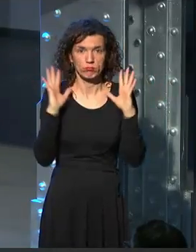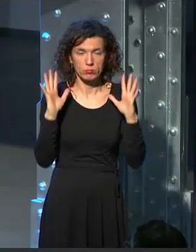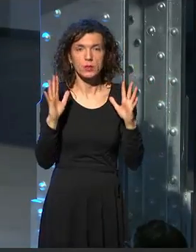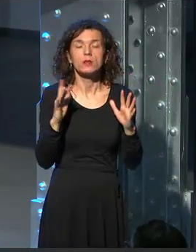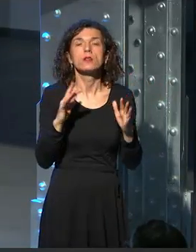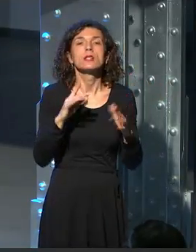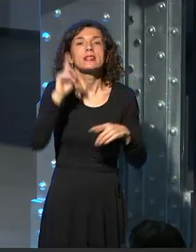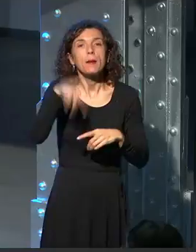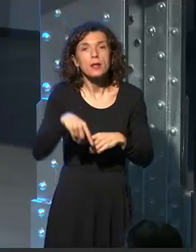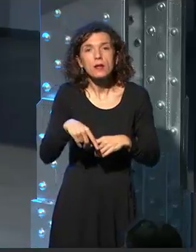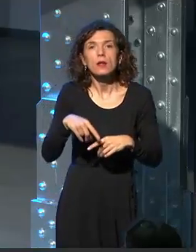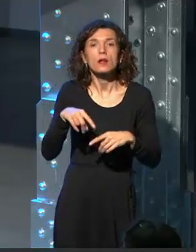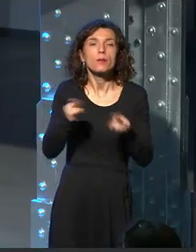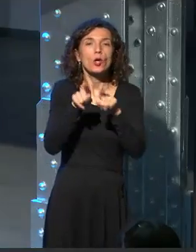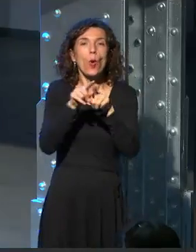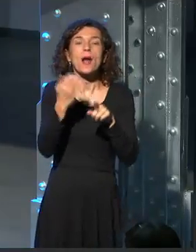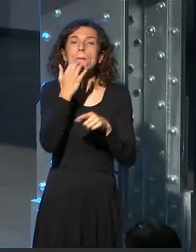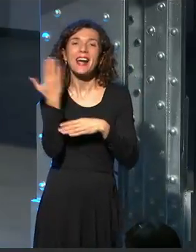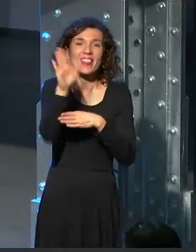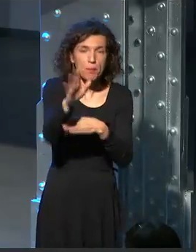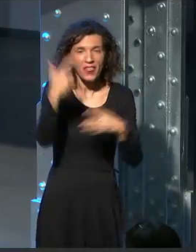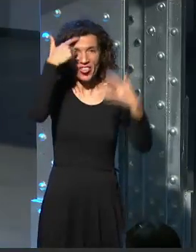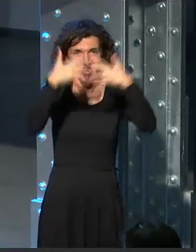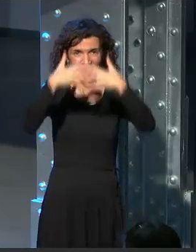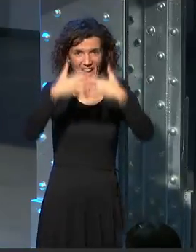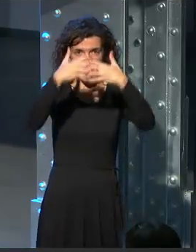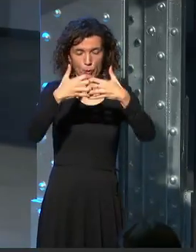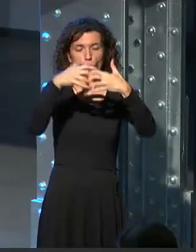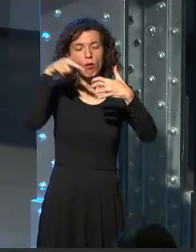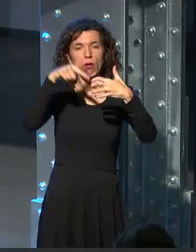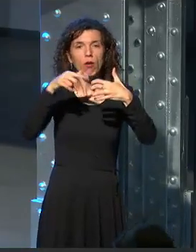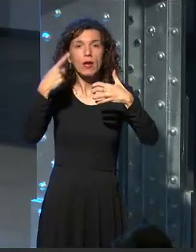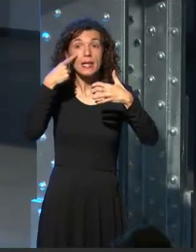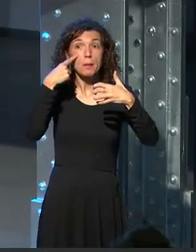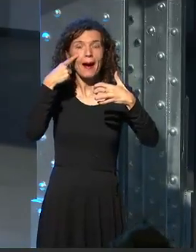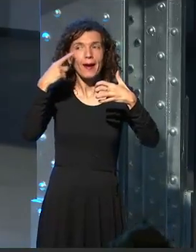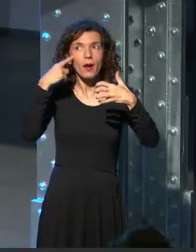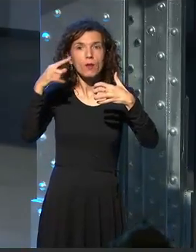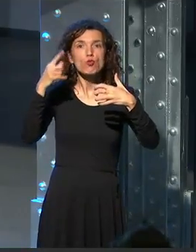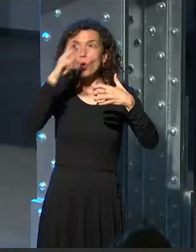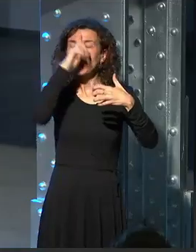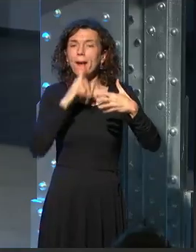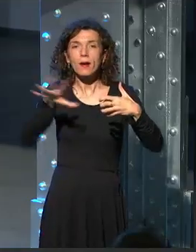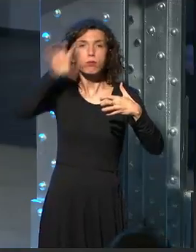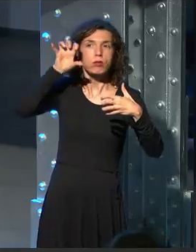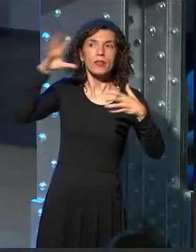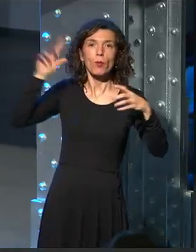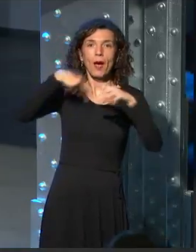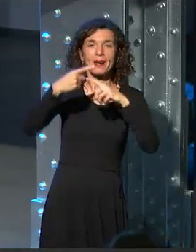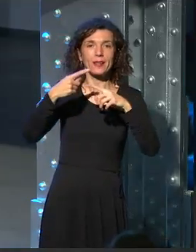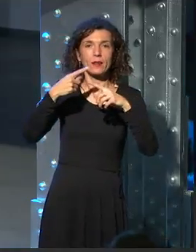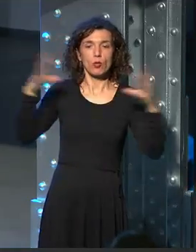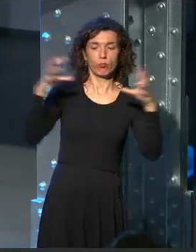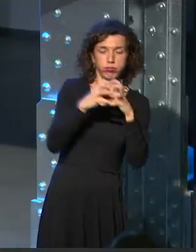precisamente en el paradigma del cerebro, como toma la imagen del ojo, la tiene que comprimir muchísimo y después descomprime. Es